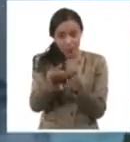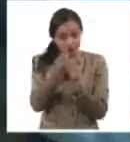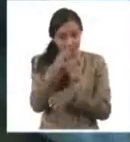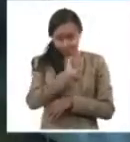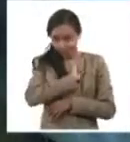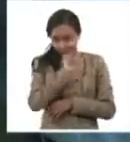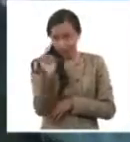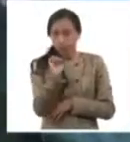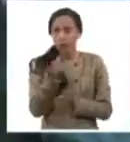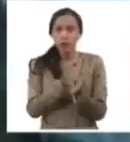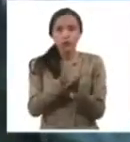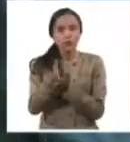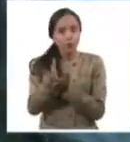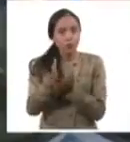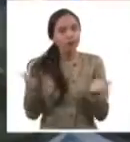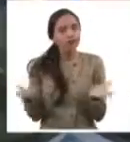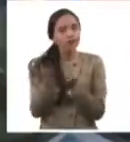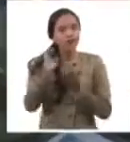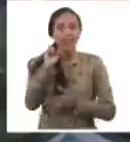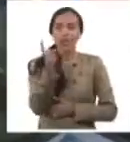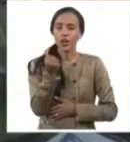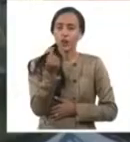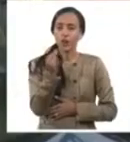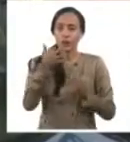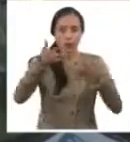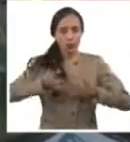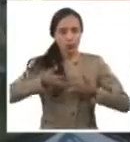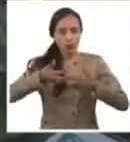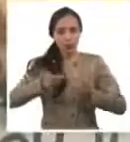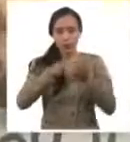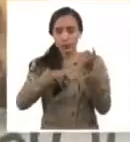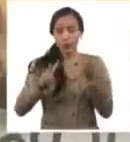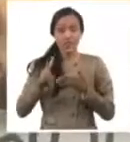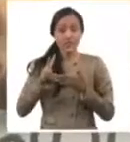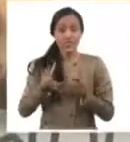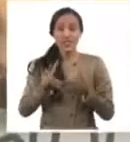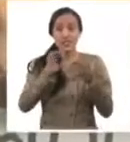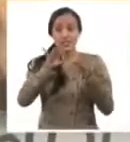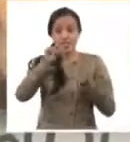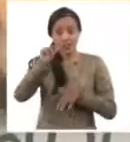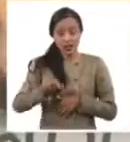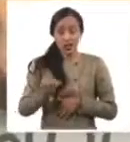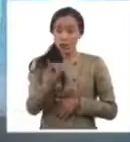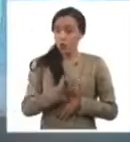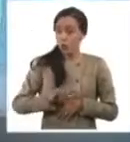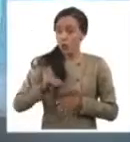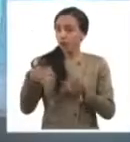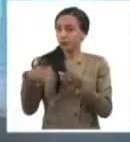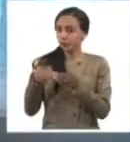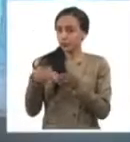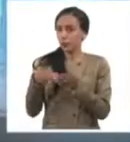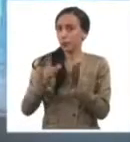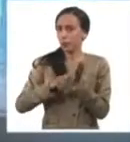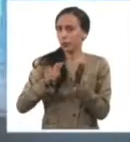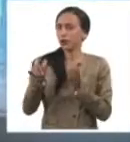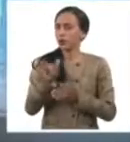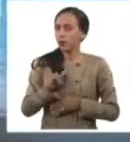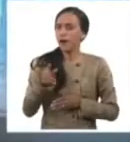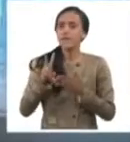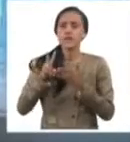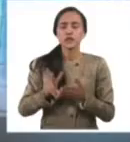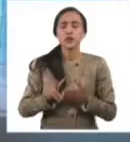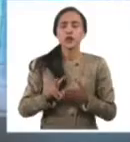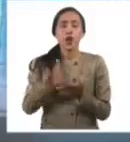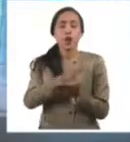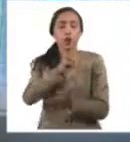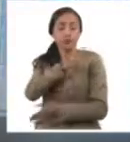continúen aportando a la vida económica y productiva de la provincia. La visita del secretariado y su estructura auxiliar estuvo además en el preuniversitario